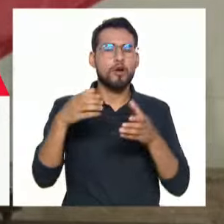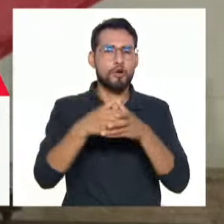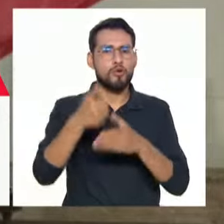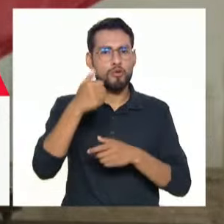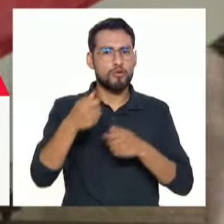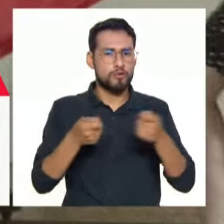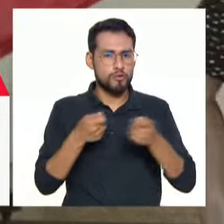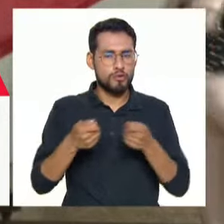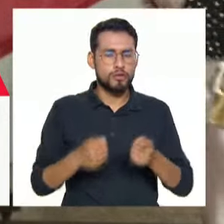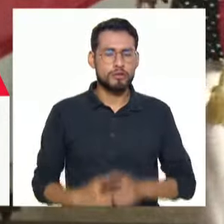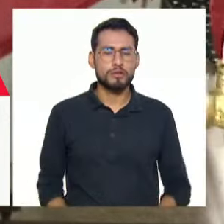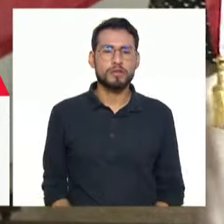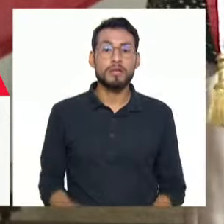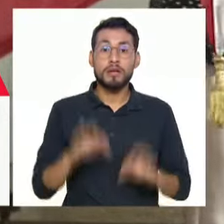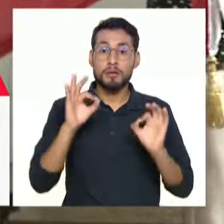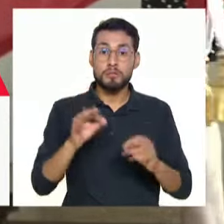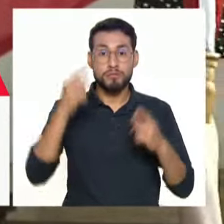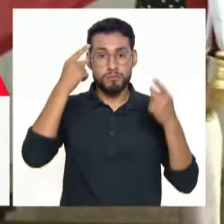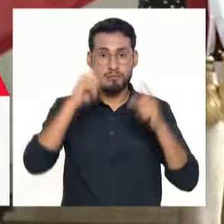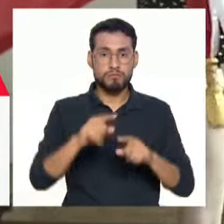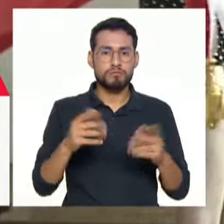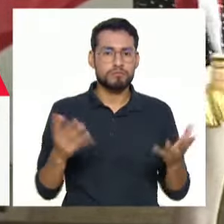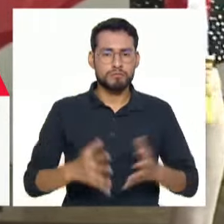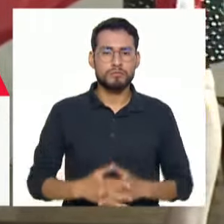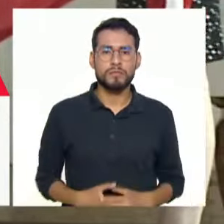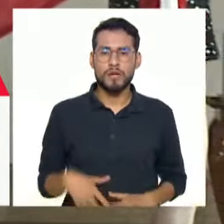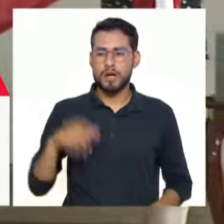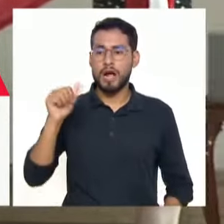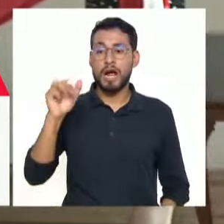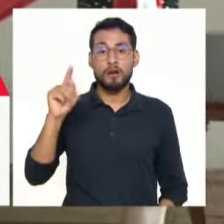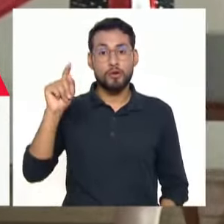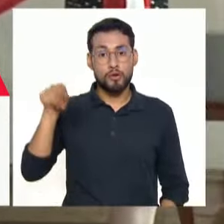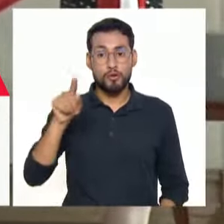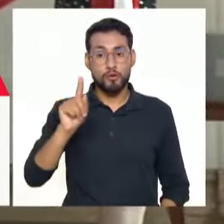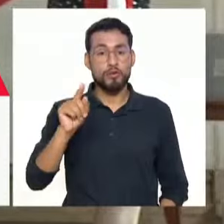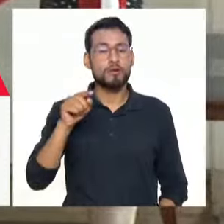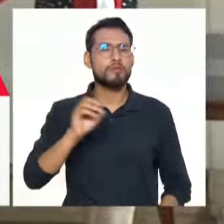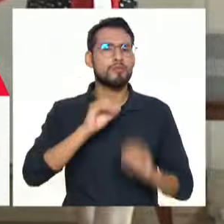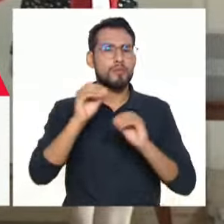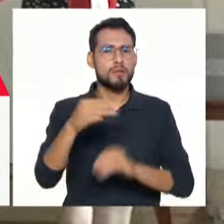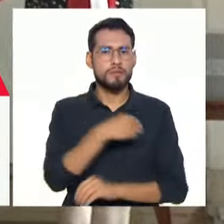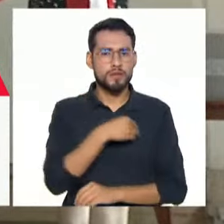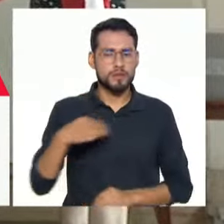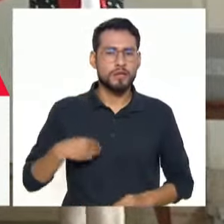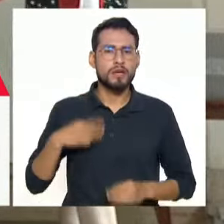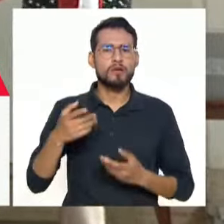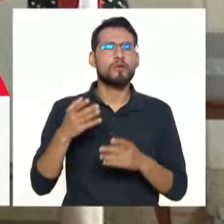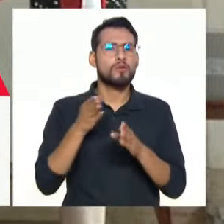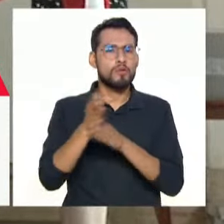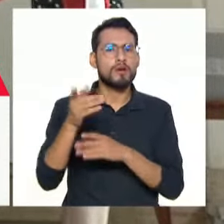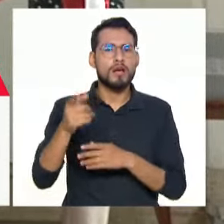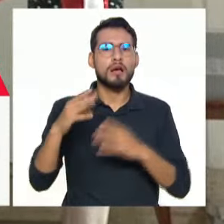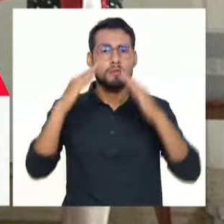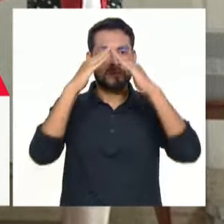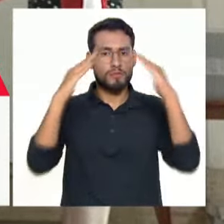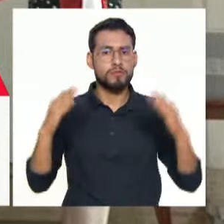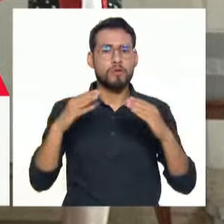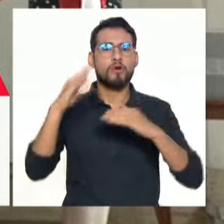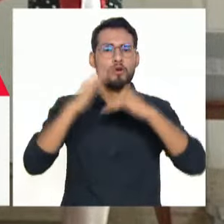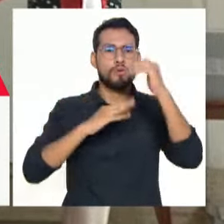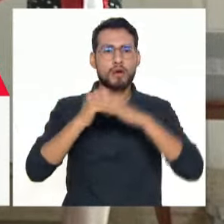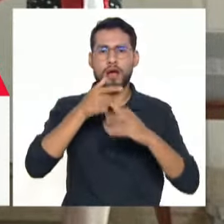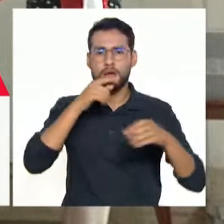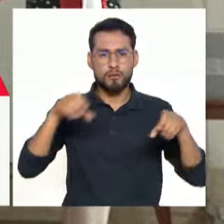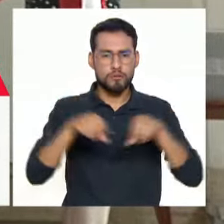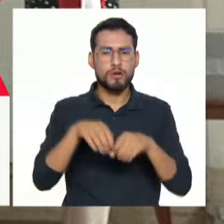Ejecutivo, y, estando lo acordado, se resuelve. Artículo 1. Nombrar ministra de Estado en el Despacho de Vivienda, Construcción